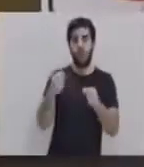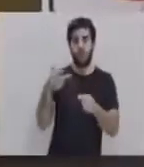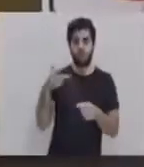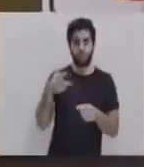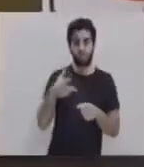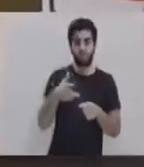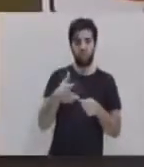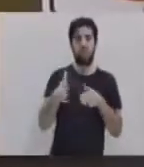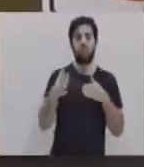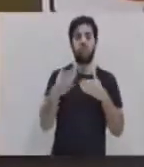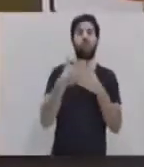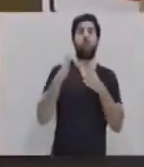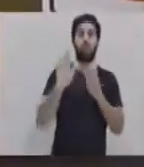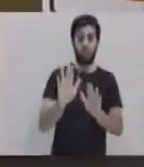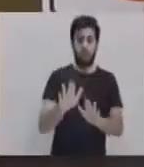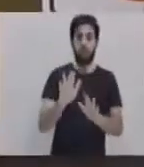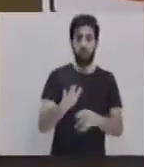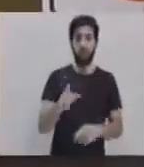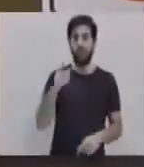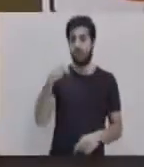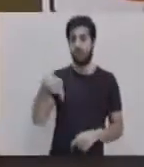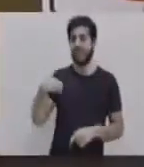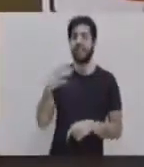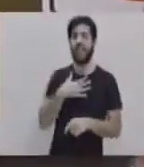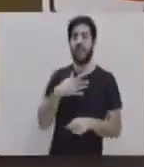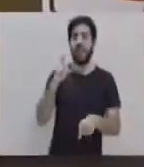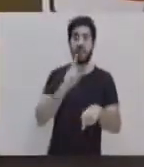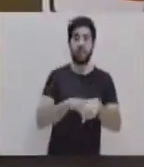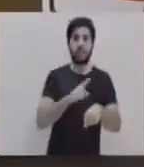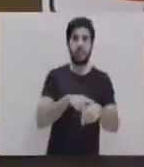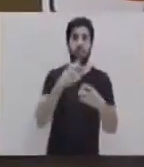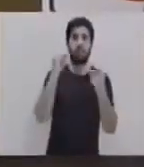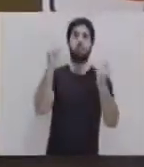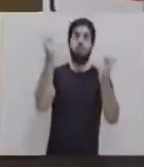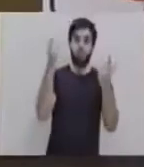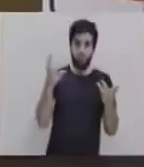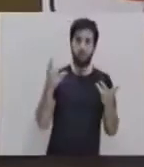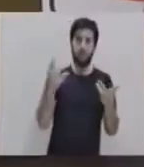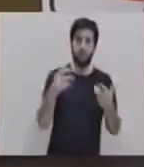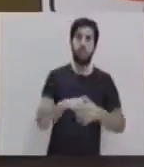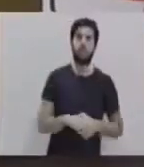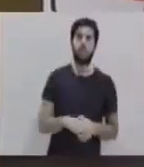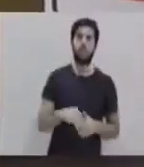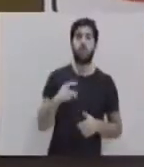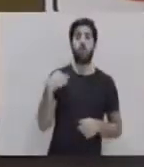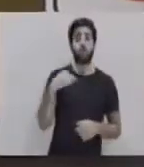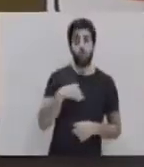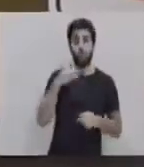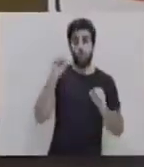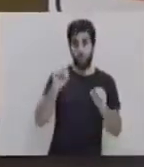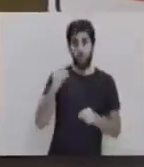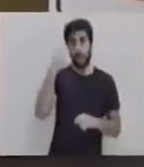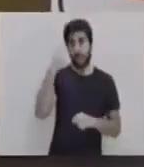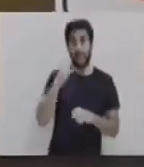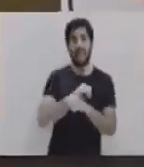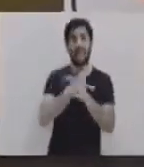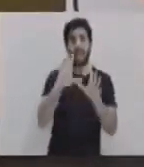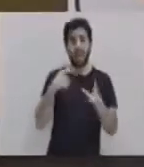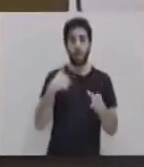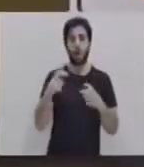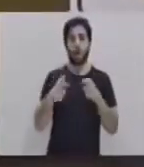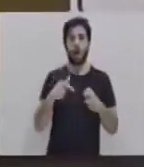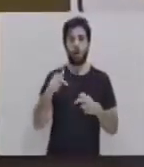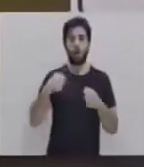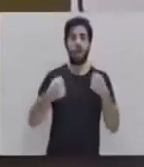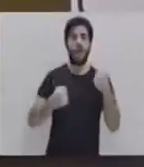cual nosotros estamos circulando. Ajá. Y esto le vamos a llamar tiempo de reacción, ¿sí? Para poder tener un detenimiento completo o total